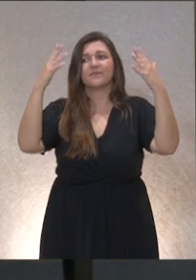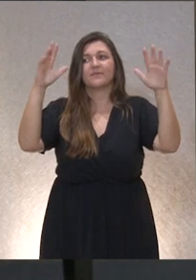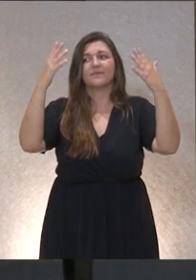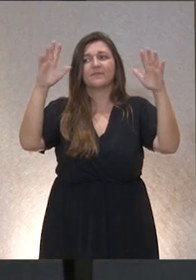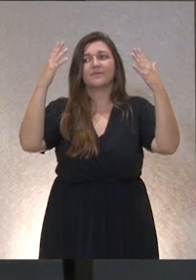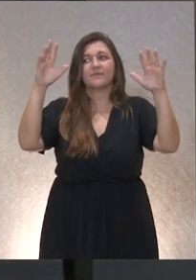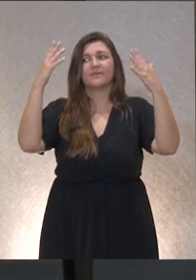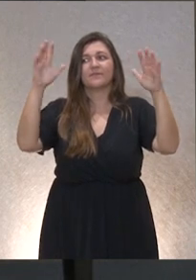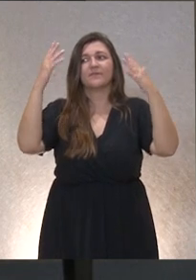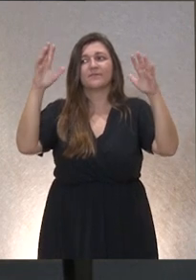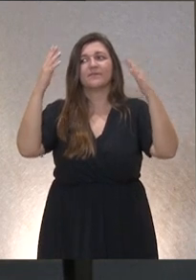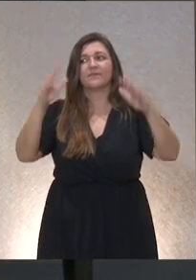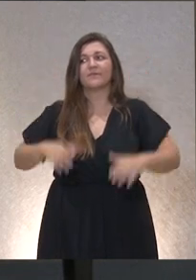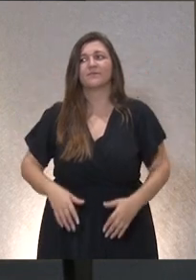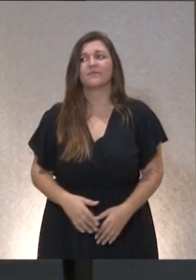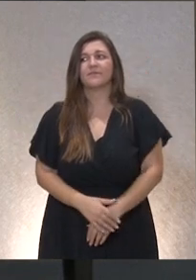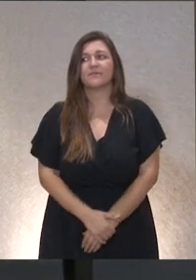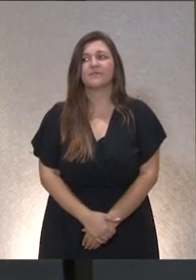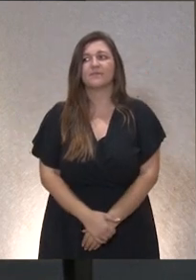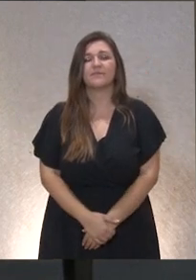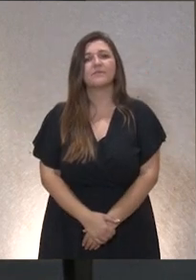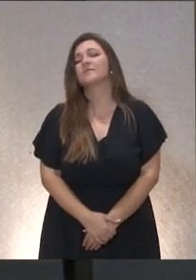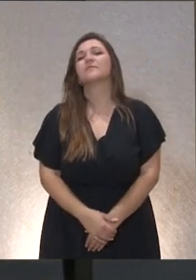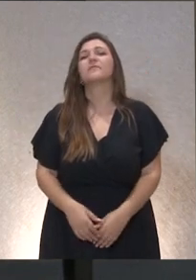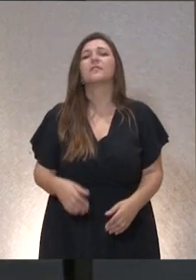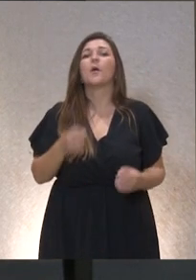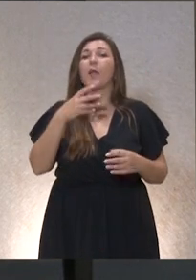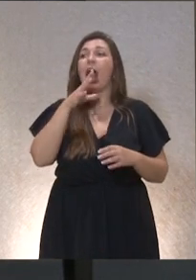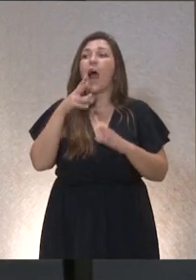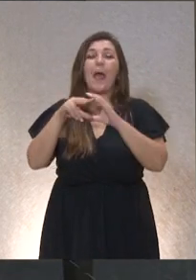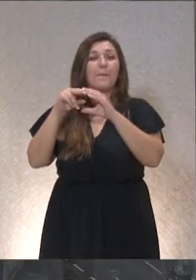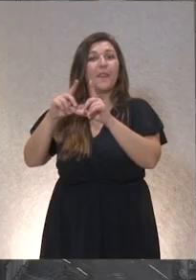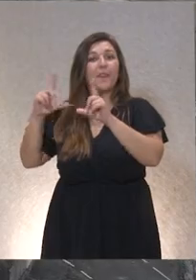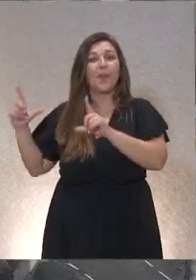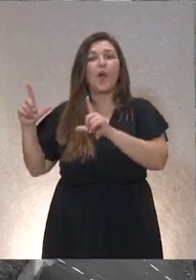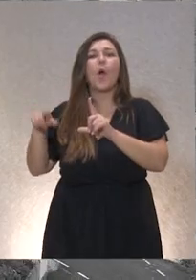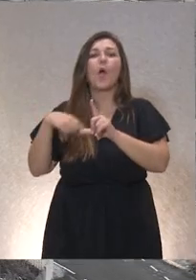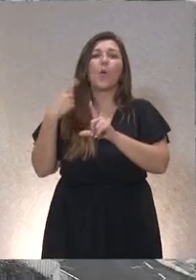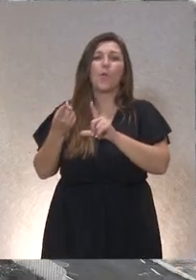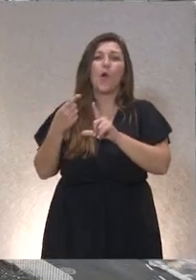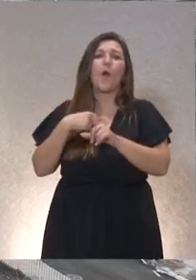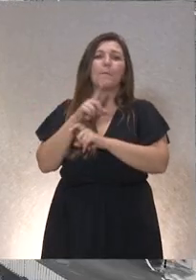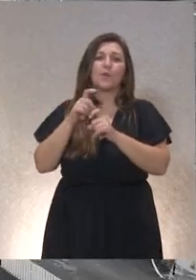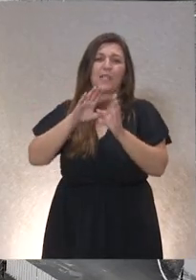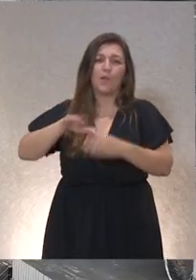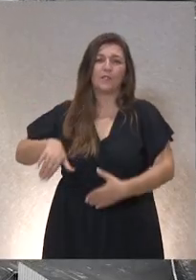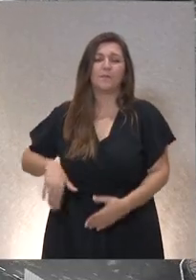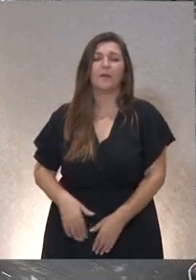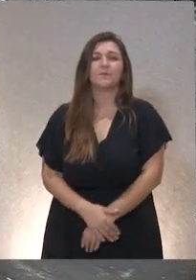vale luego te hago la pregunta venga ponemos el vídeo y luego ya le hago una